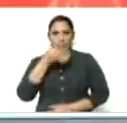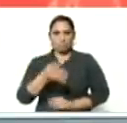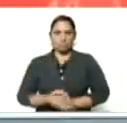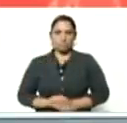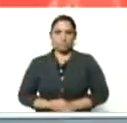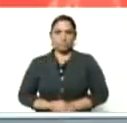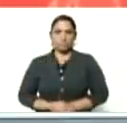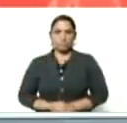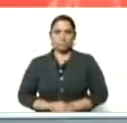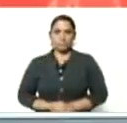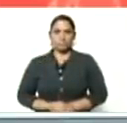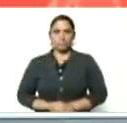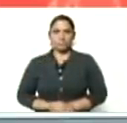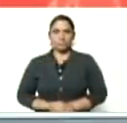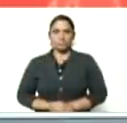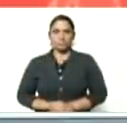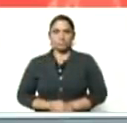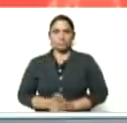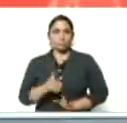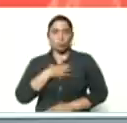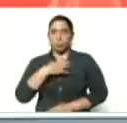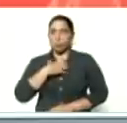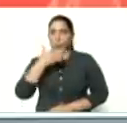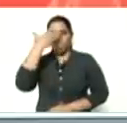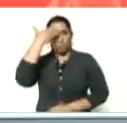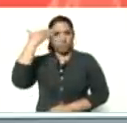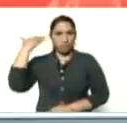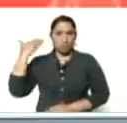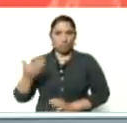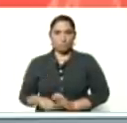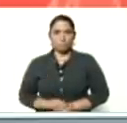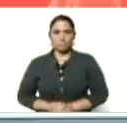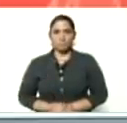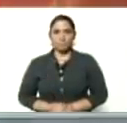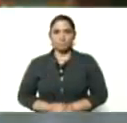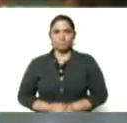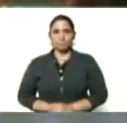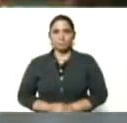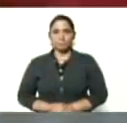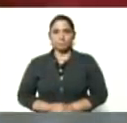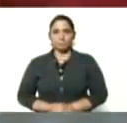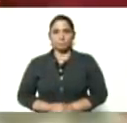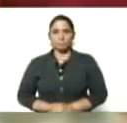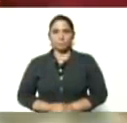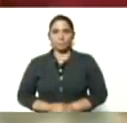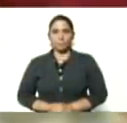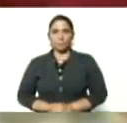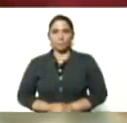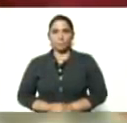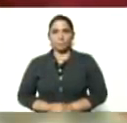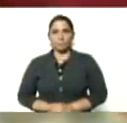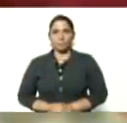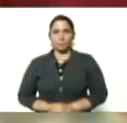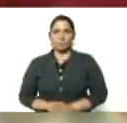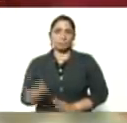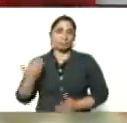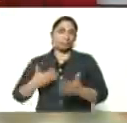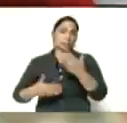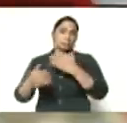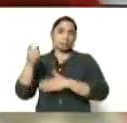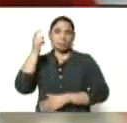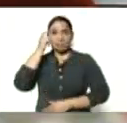Inolvidable. aquellos días.